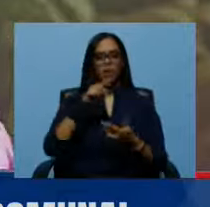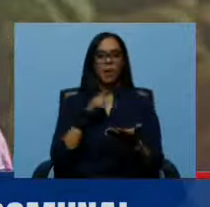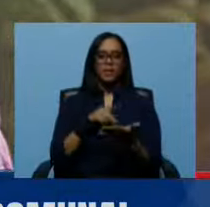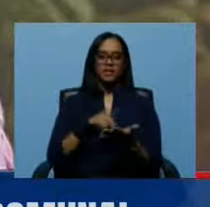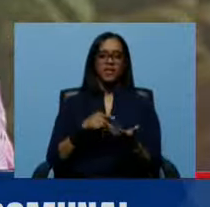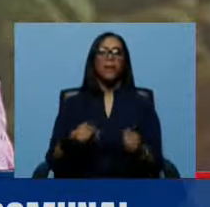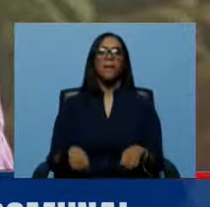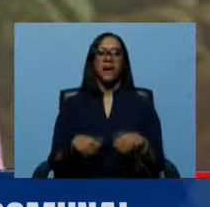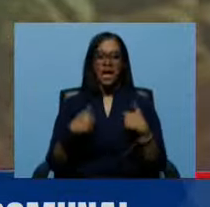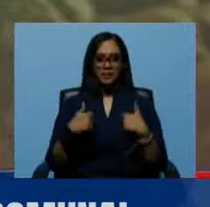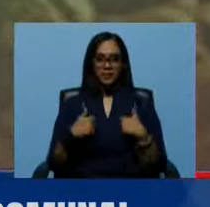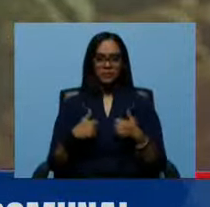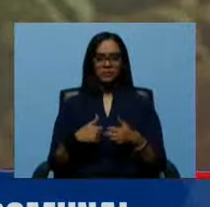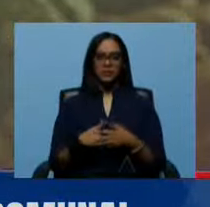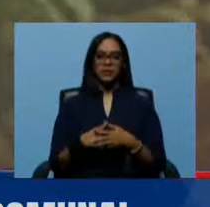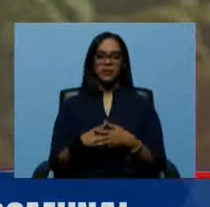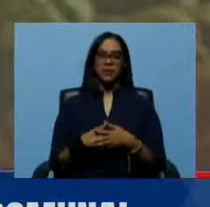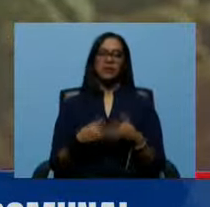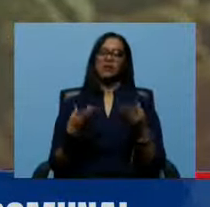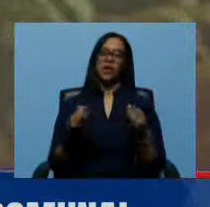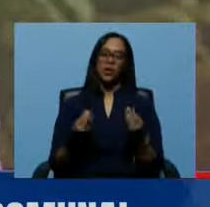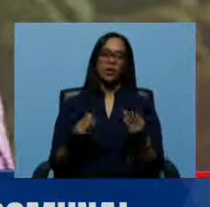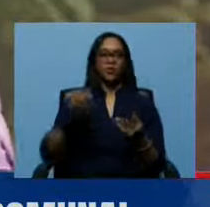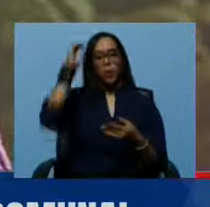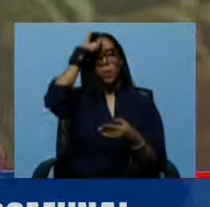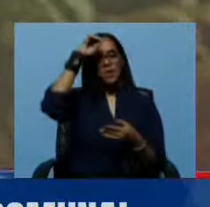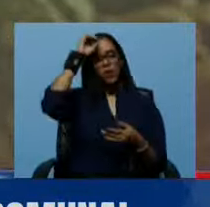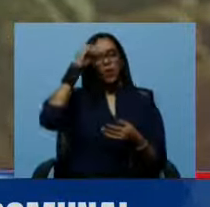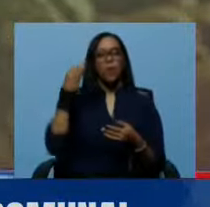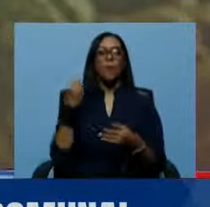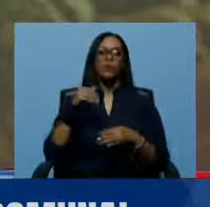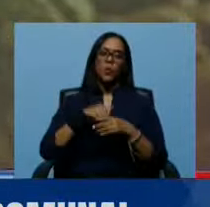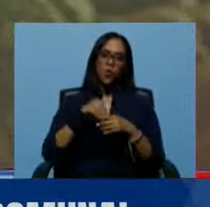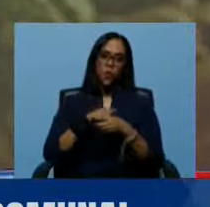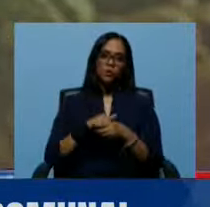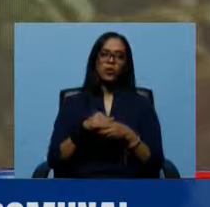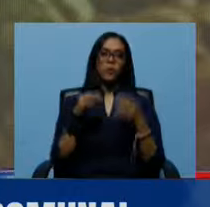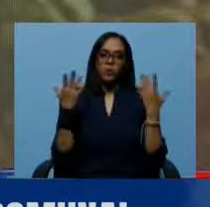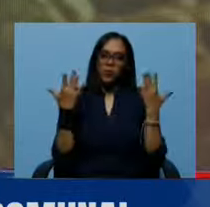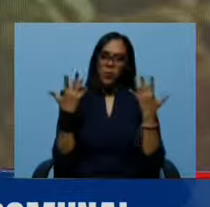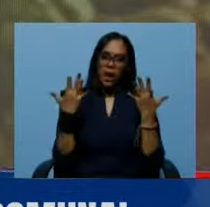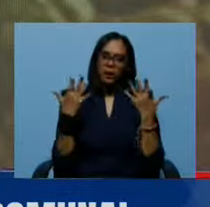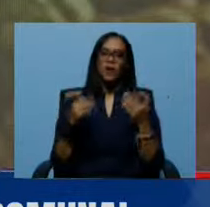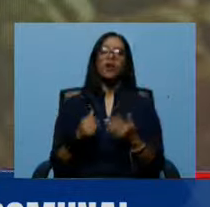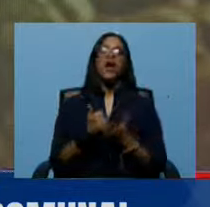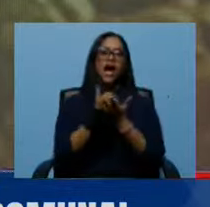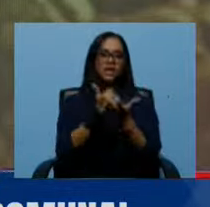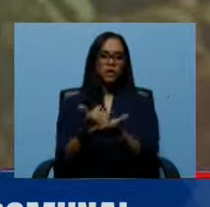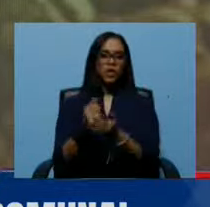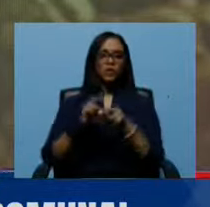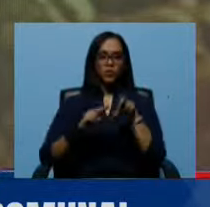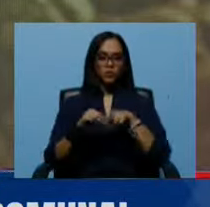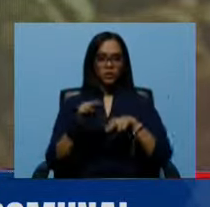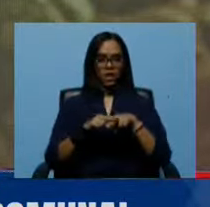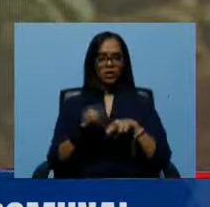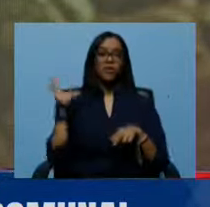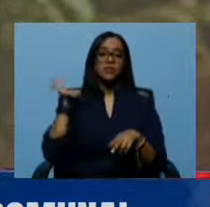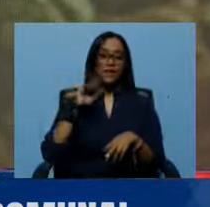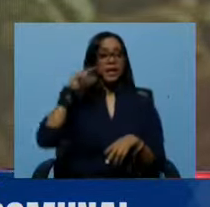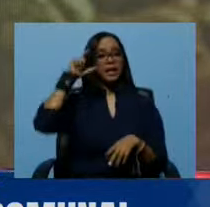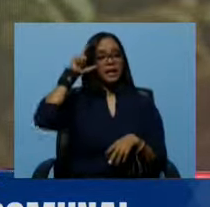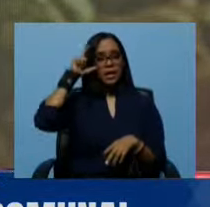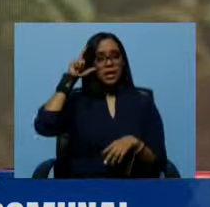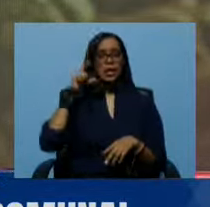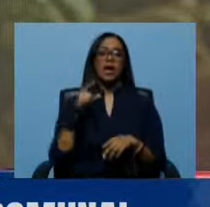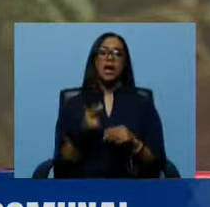más, tanto con su opinión, como con su voto, como con sus manos, ayudando y construyendo, llegará el día en